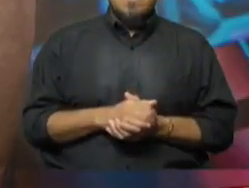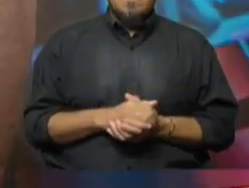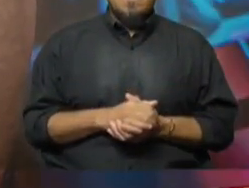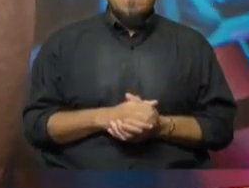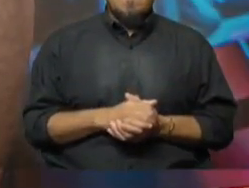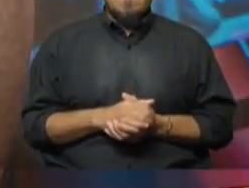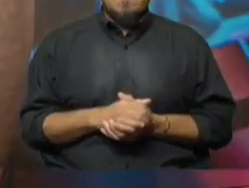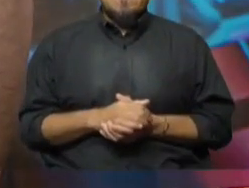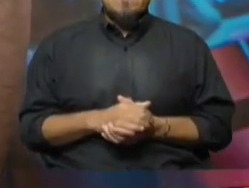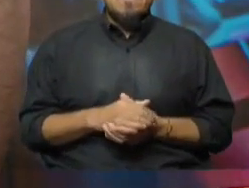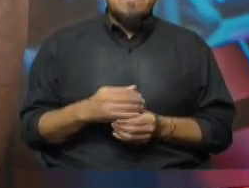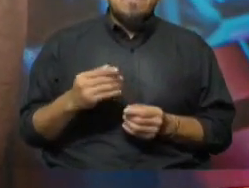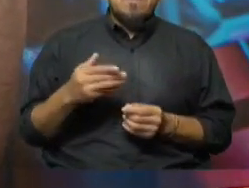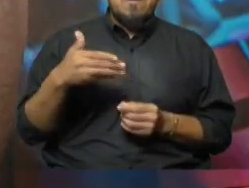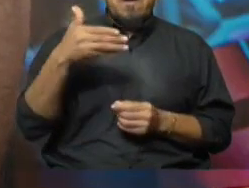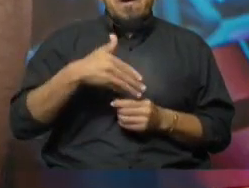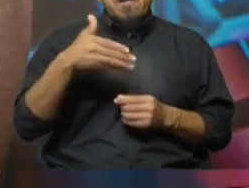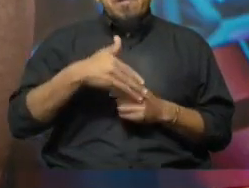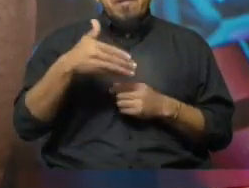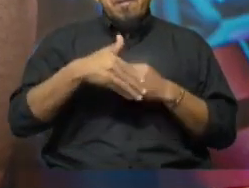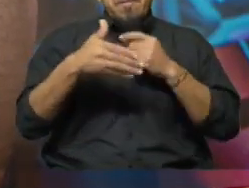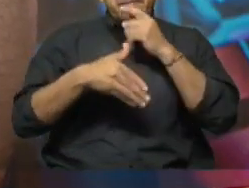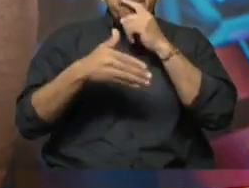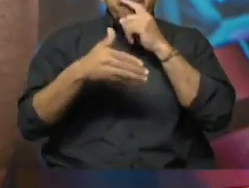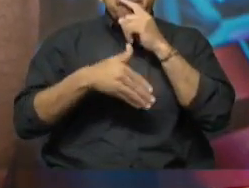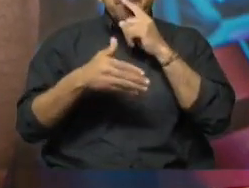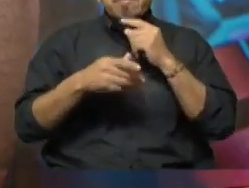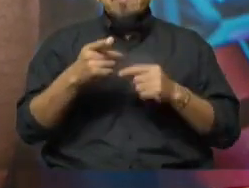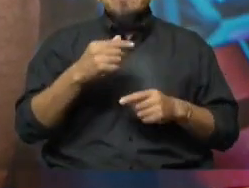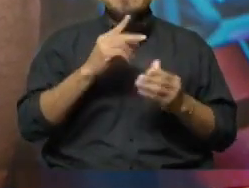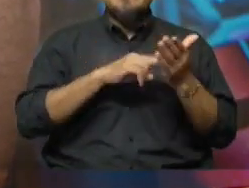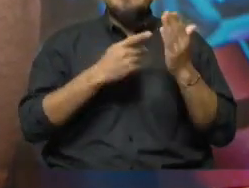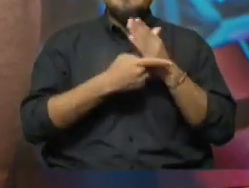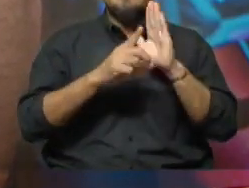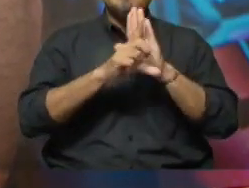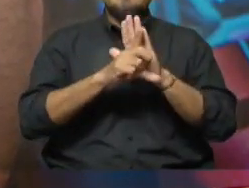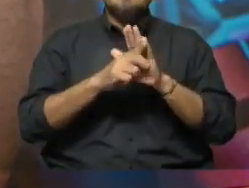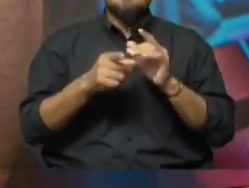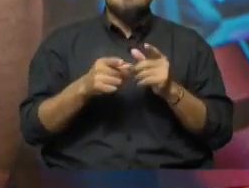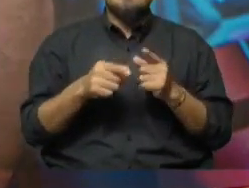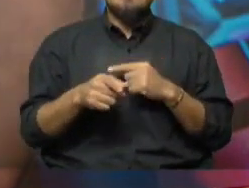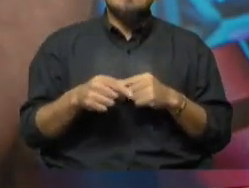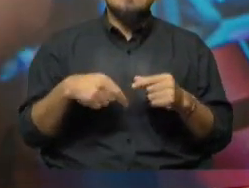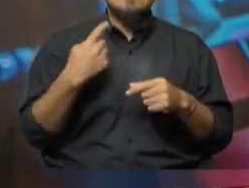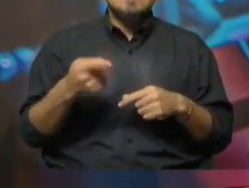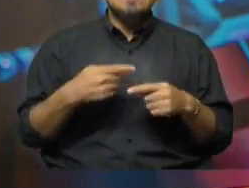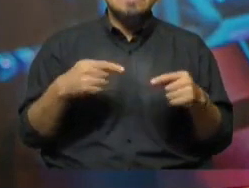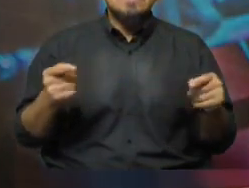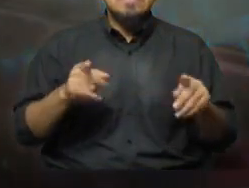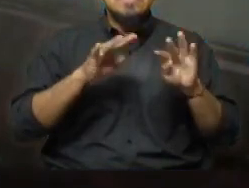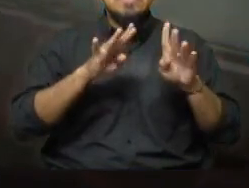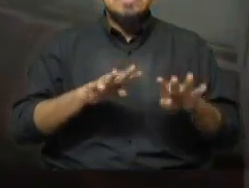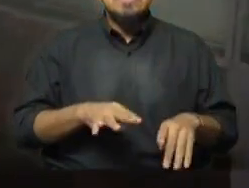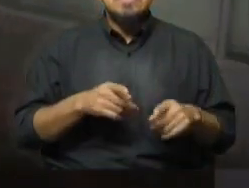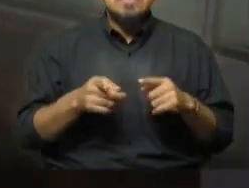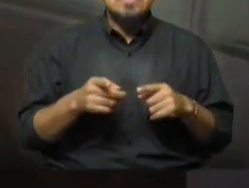a la militancia y al acompañar el proyecto de ley y esta carta y otras que habrán aparecido